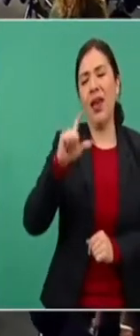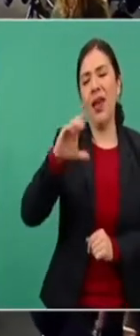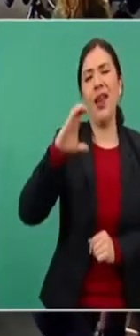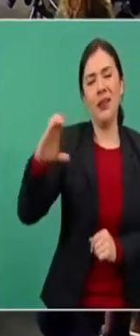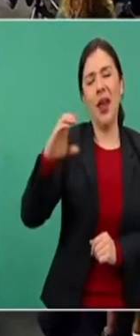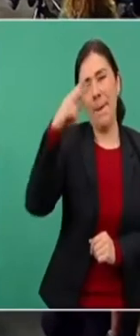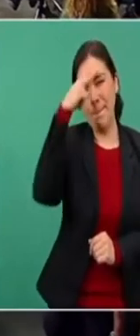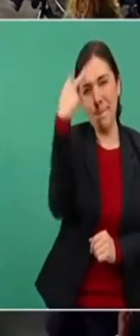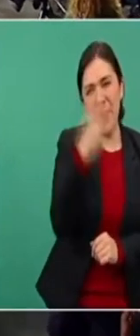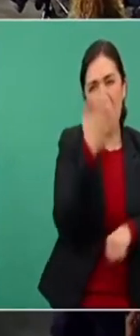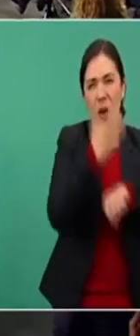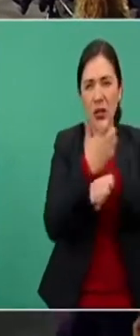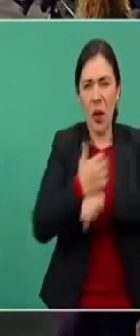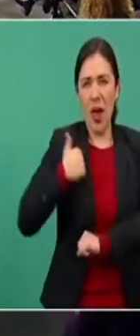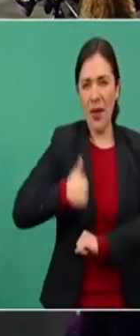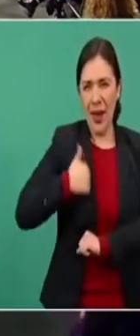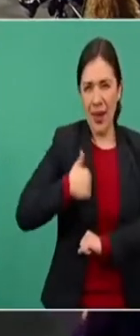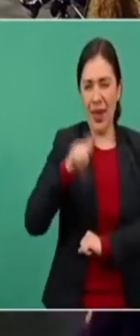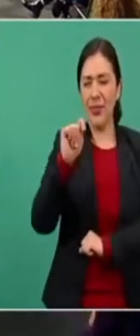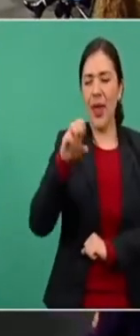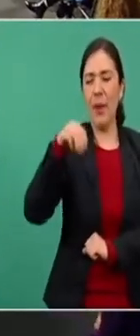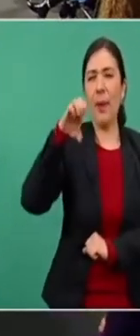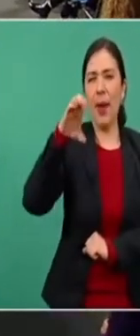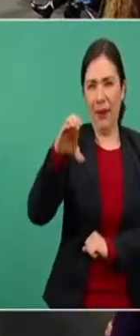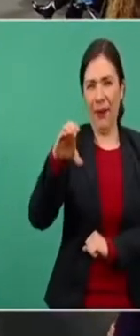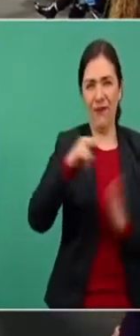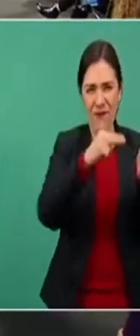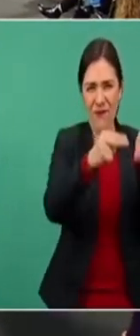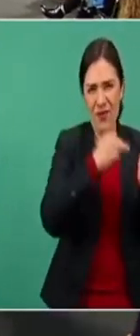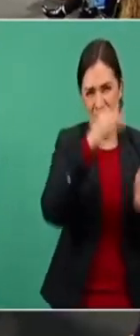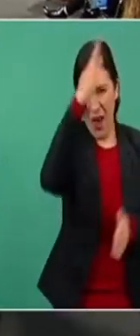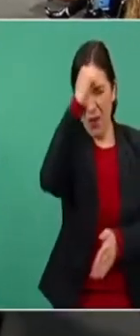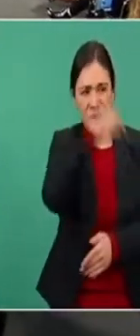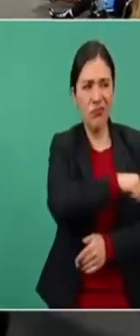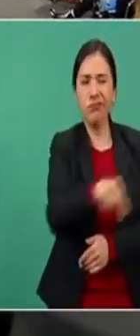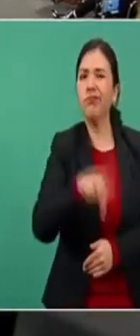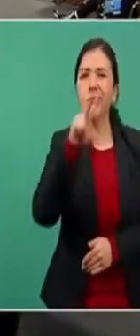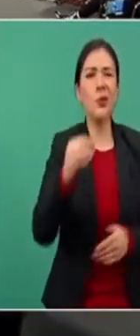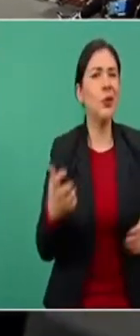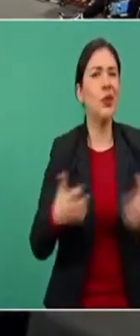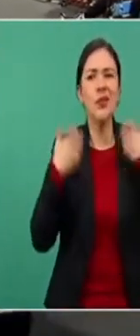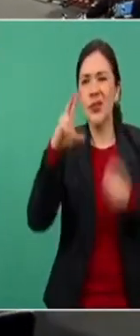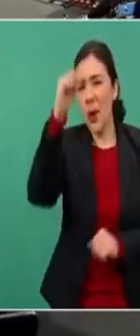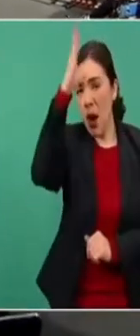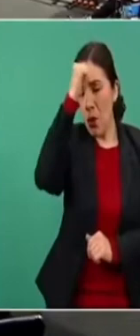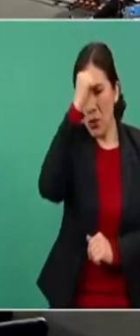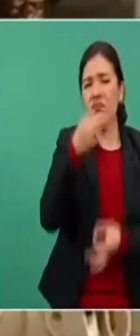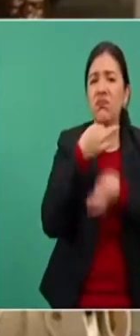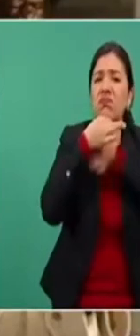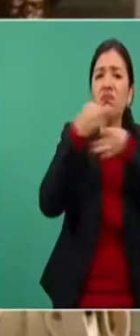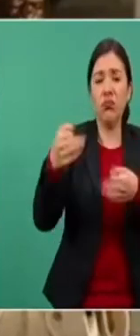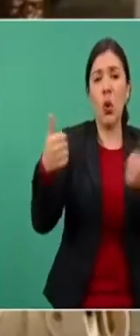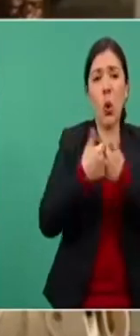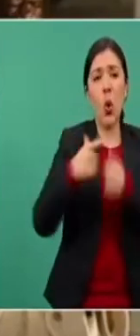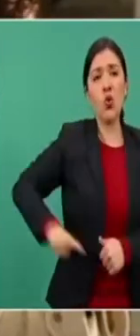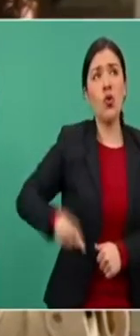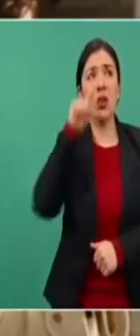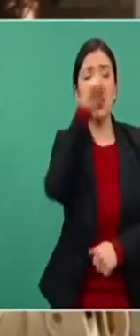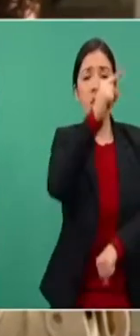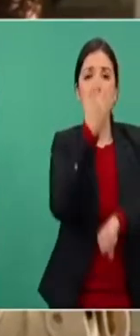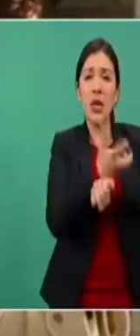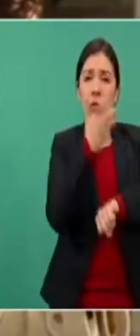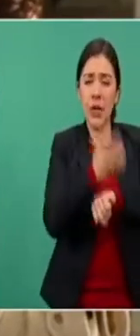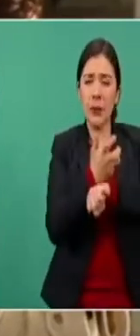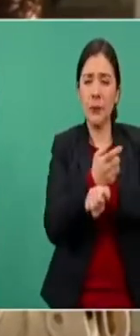entre México, Estados Unidos y Canadá, el TEMEC. Ellos están haciendo esta comunicación al gobierno de Estados Unidos,